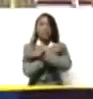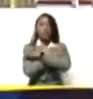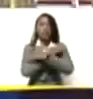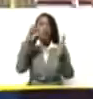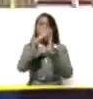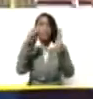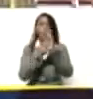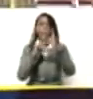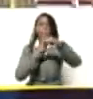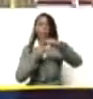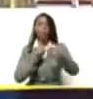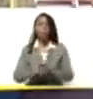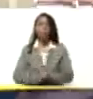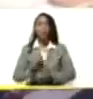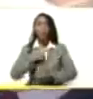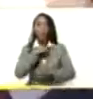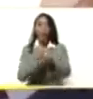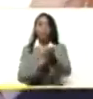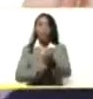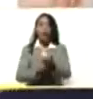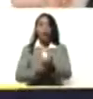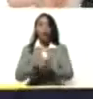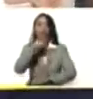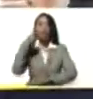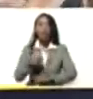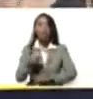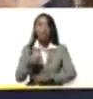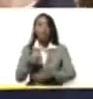nuestros hermanos de rusia plus